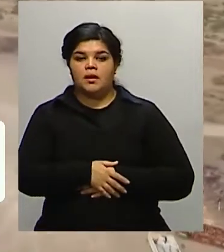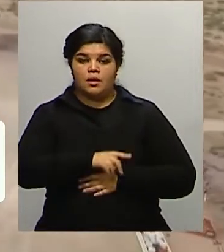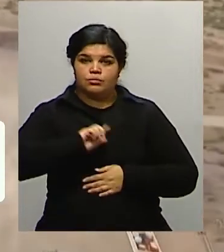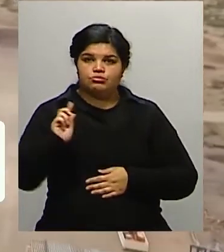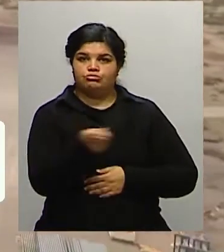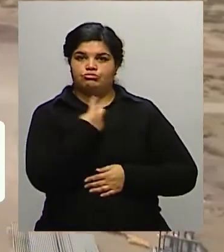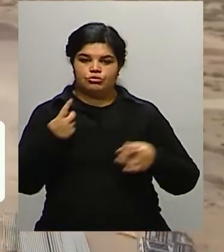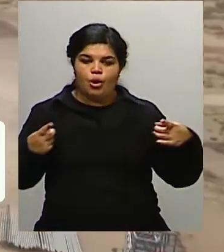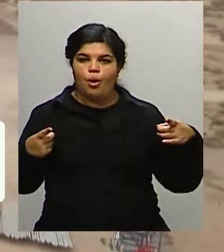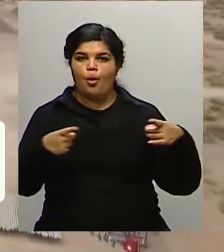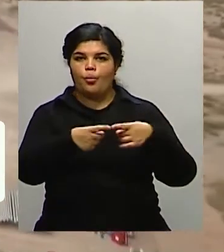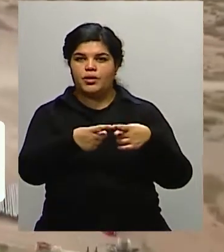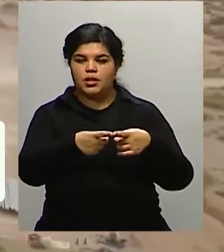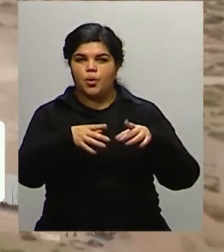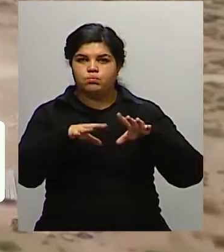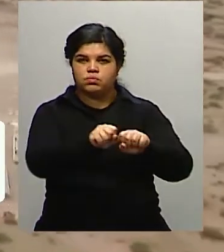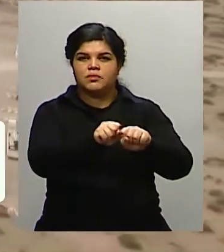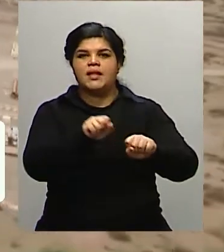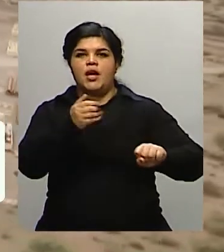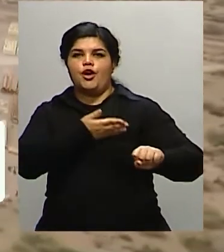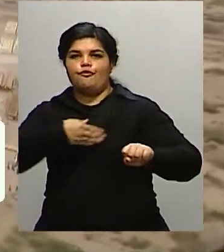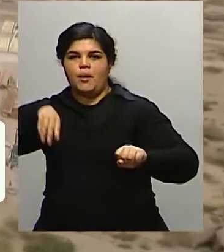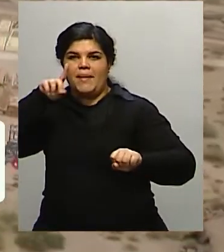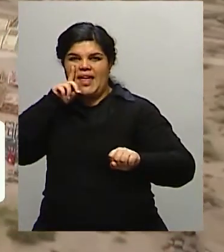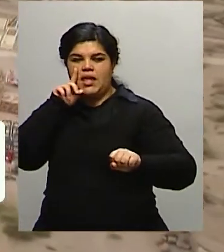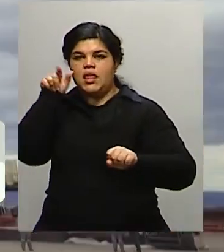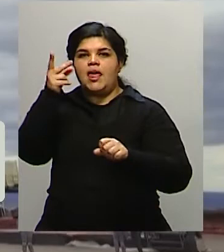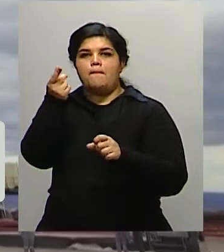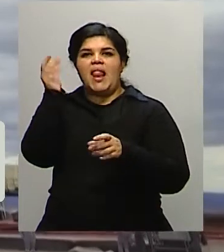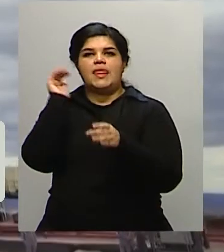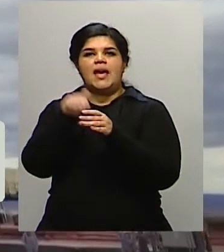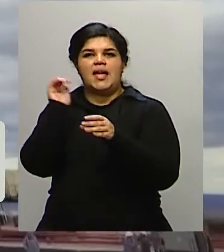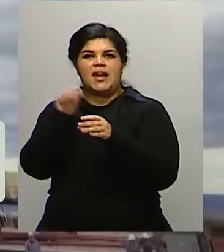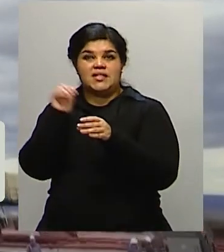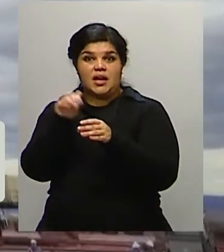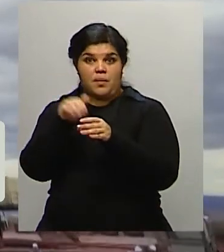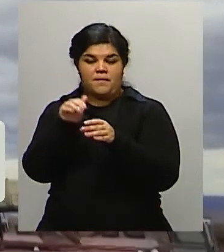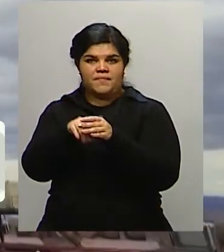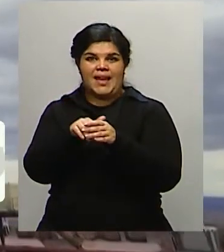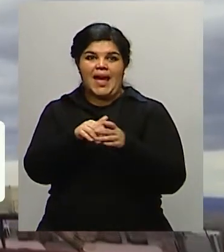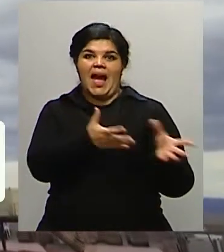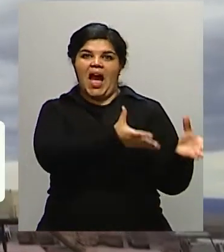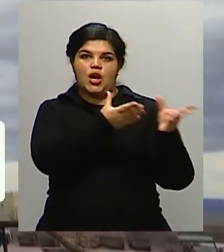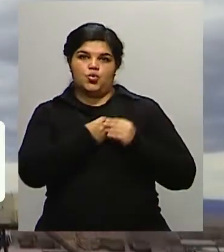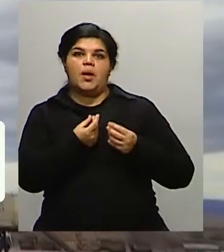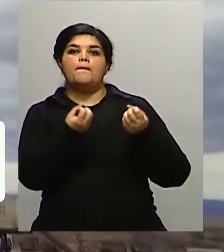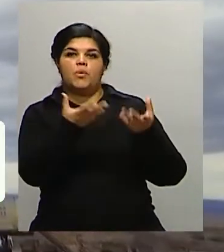el acuerdo con el Fondo Monetario de acumulación de reservas. Porque, bueno, son como 3 mil millones de dólares